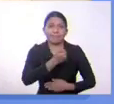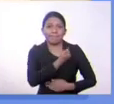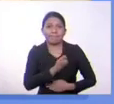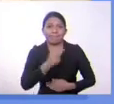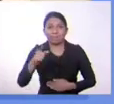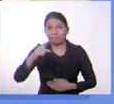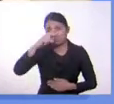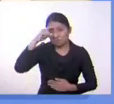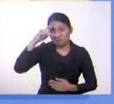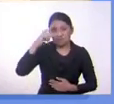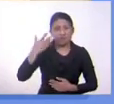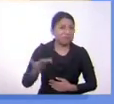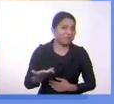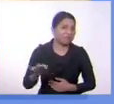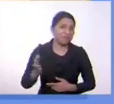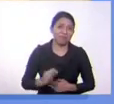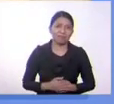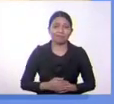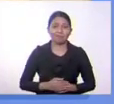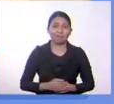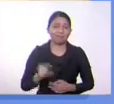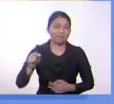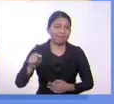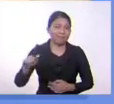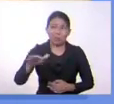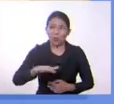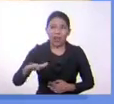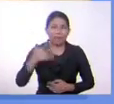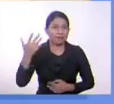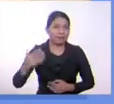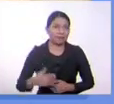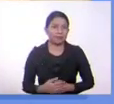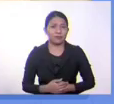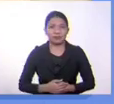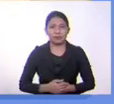migran, terminan trabajando en